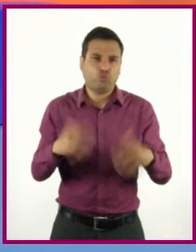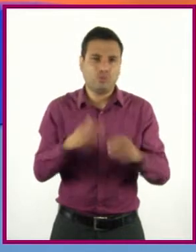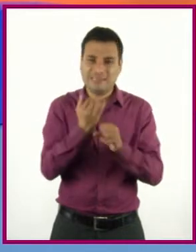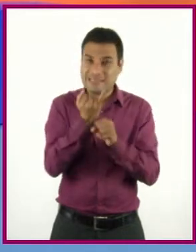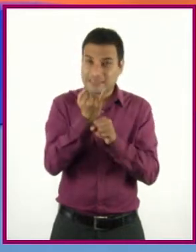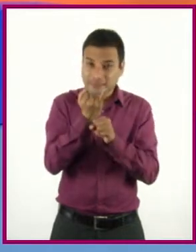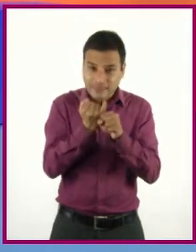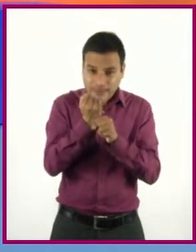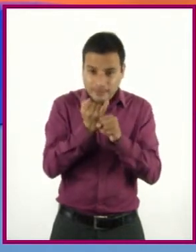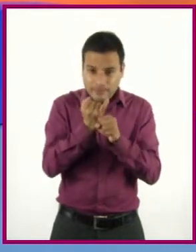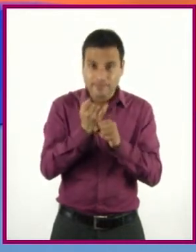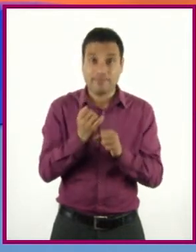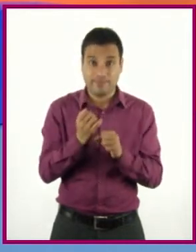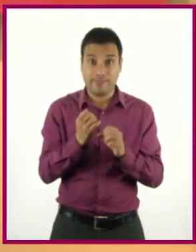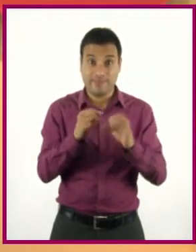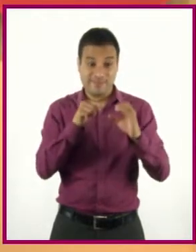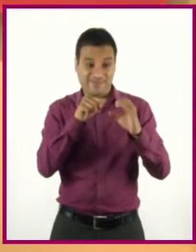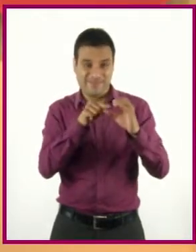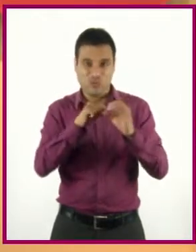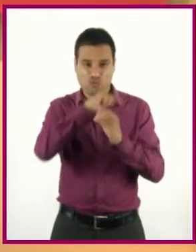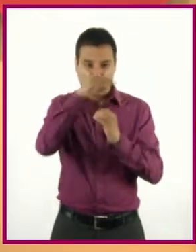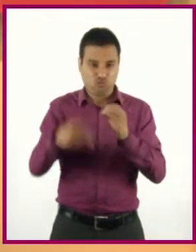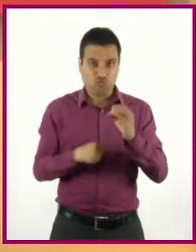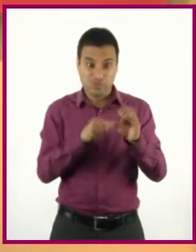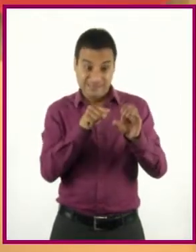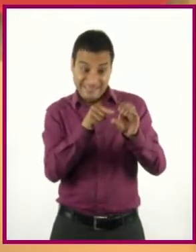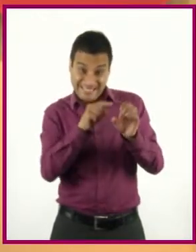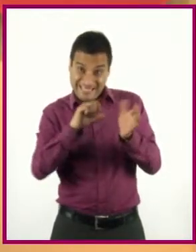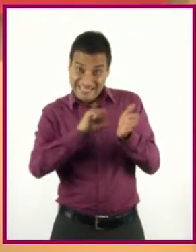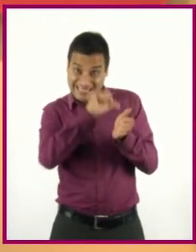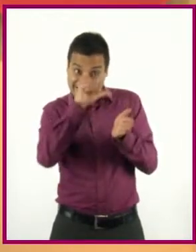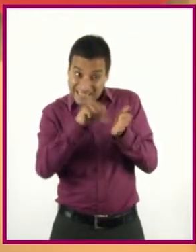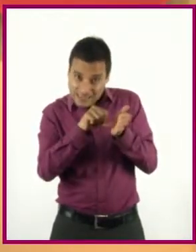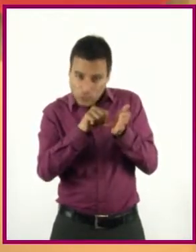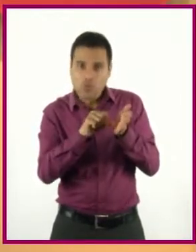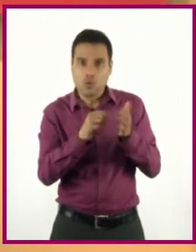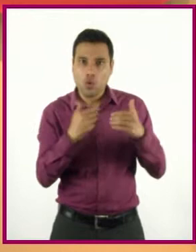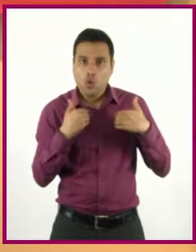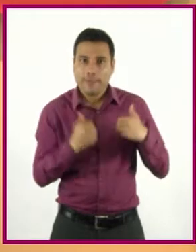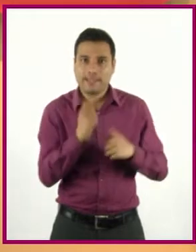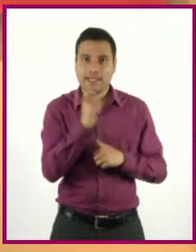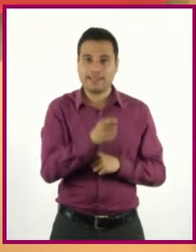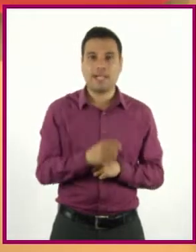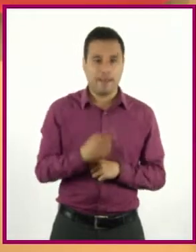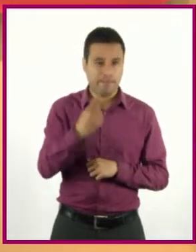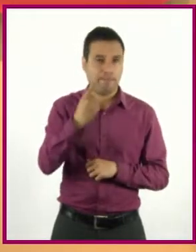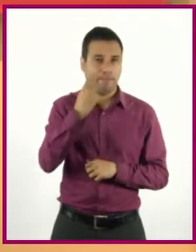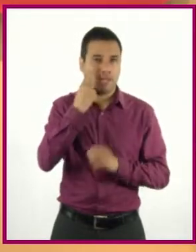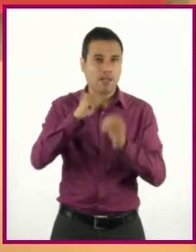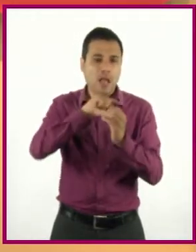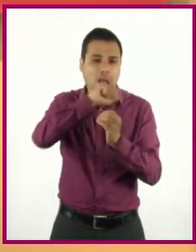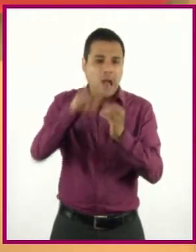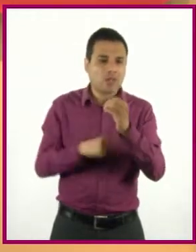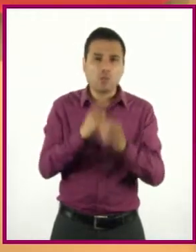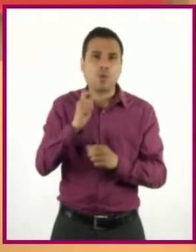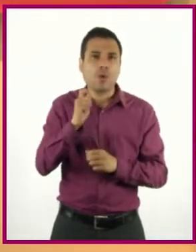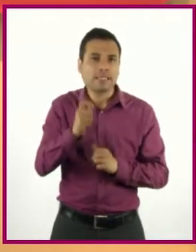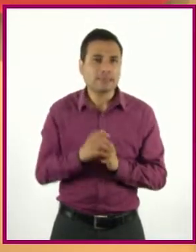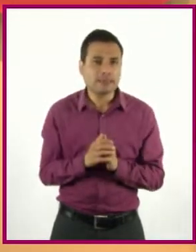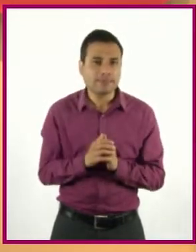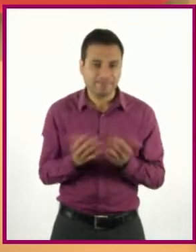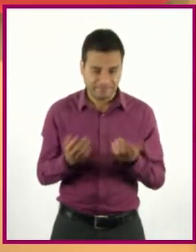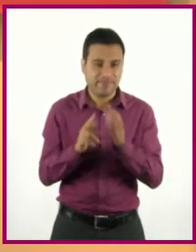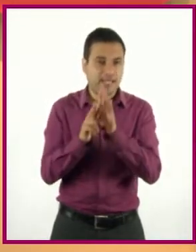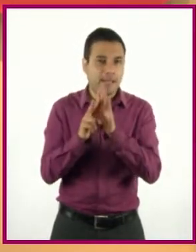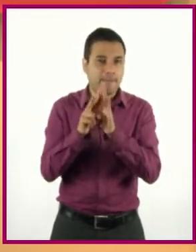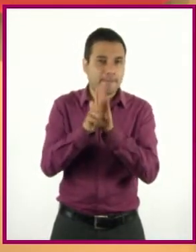el entendimiento del núcleo atómico. Veamos un video para recordar acerca del átomo y su núcleo y así poder entender